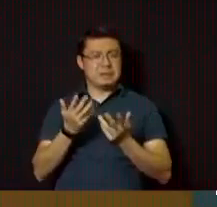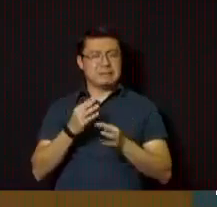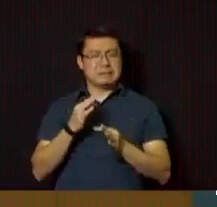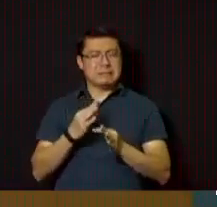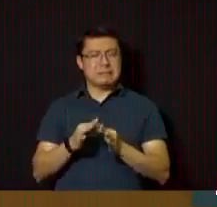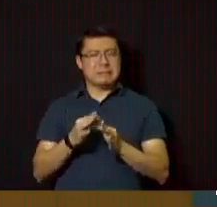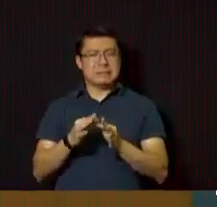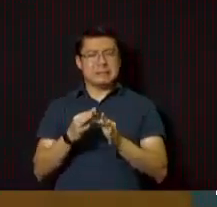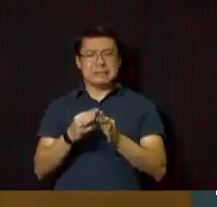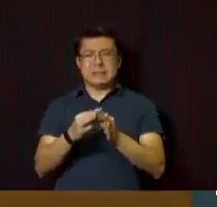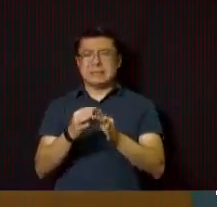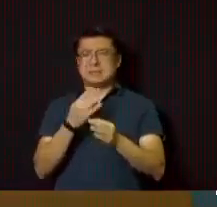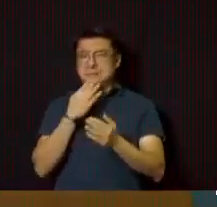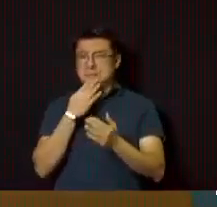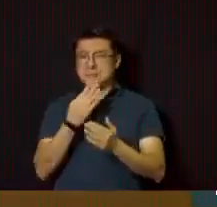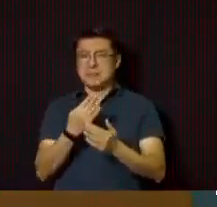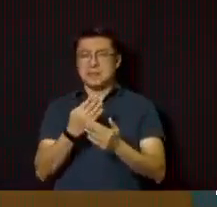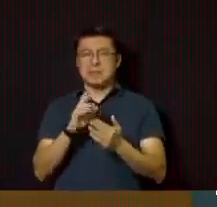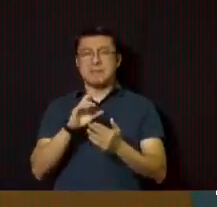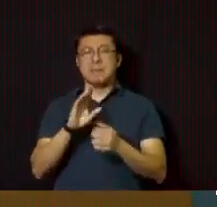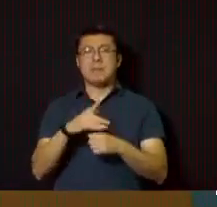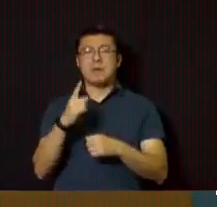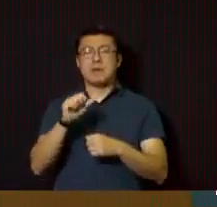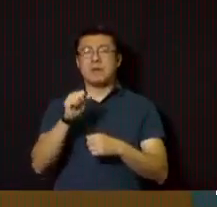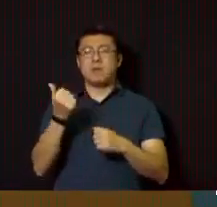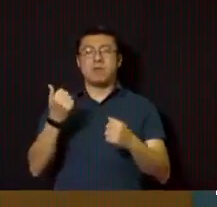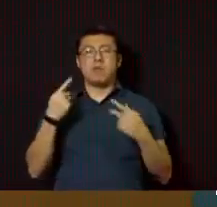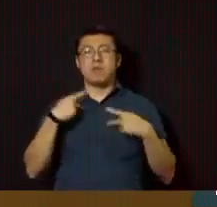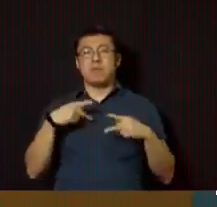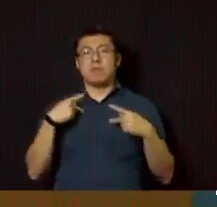haces bien, la otra persona